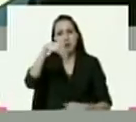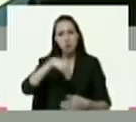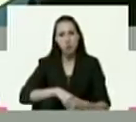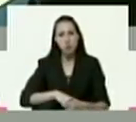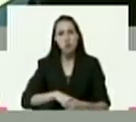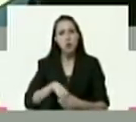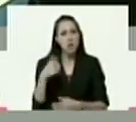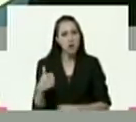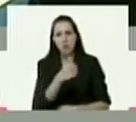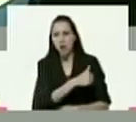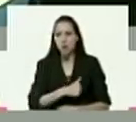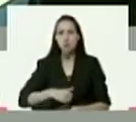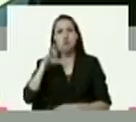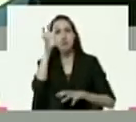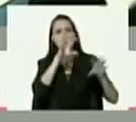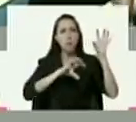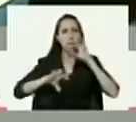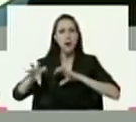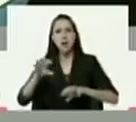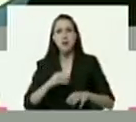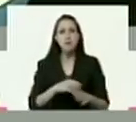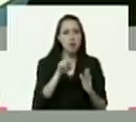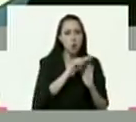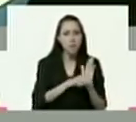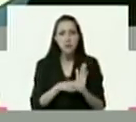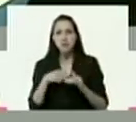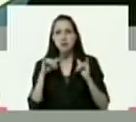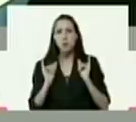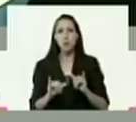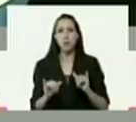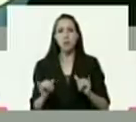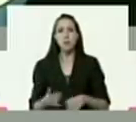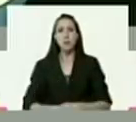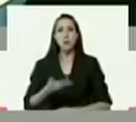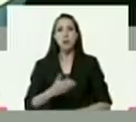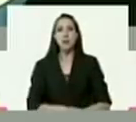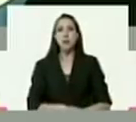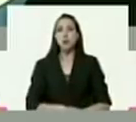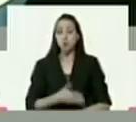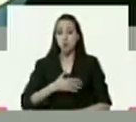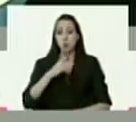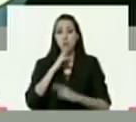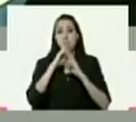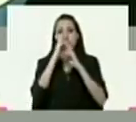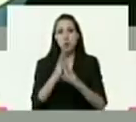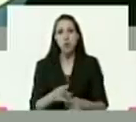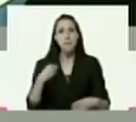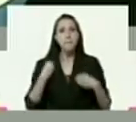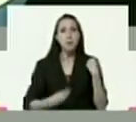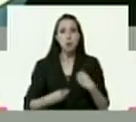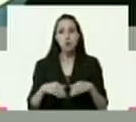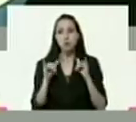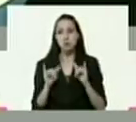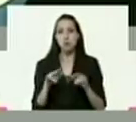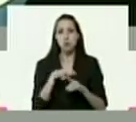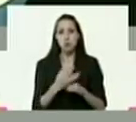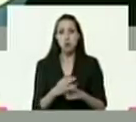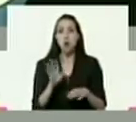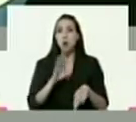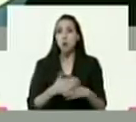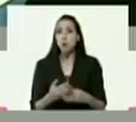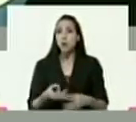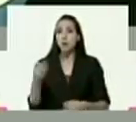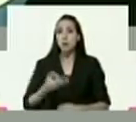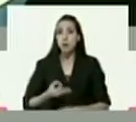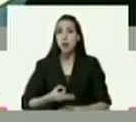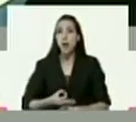los principios fundamentales. Por eso yo te doy esta respuesta, con la preocupación del caso, pero con la certeza de que nada